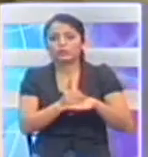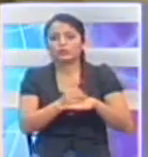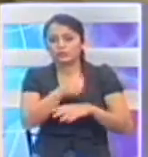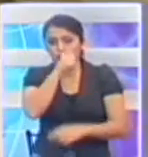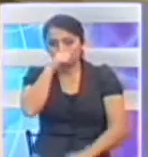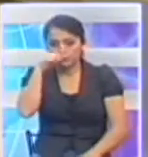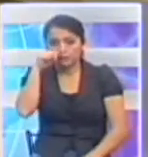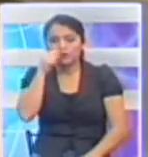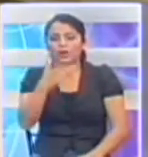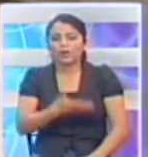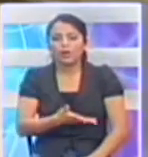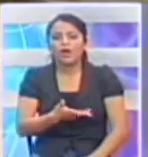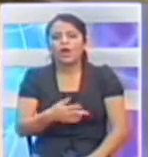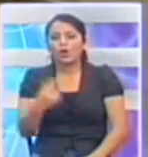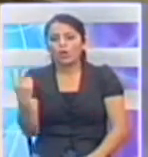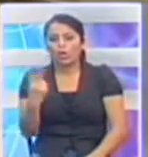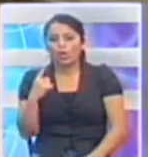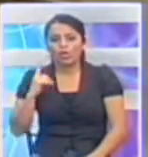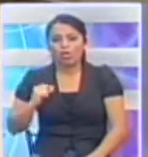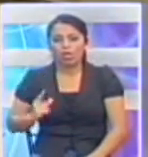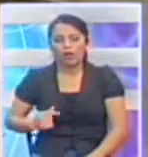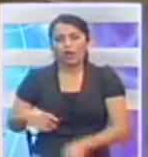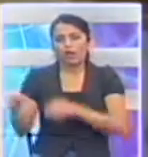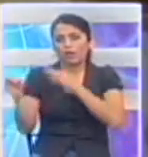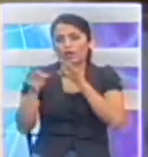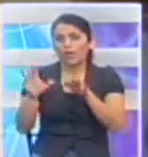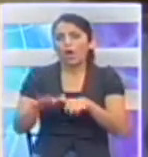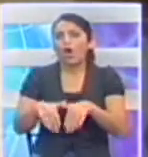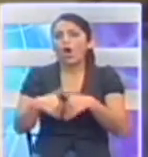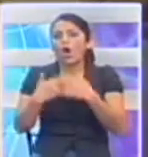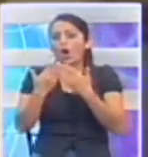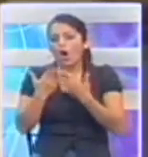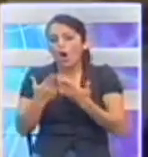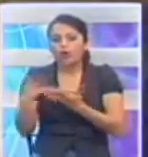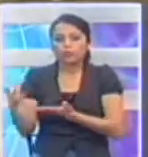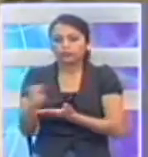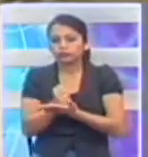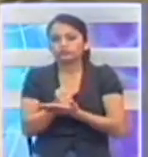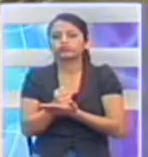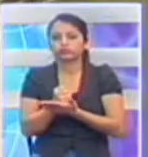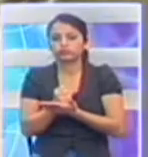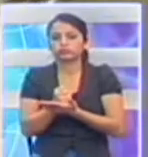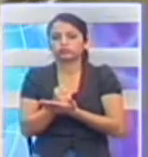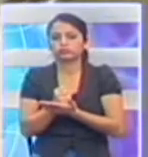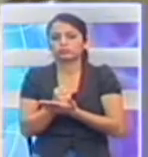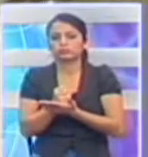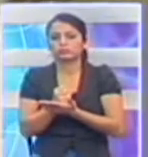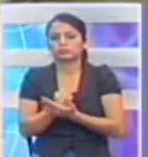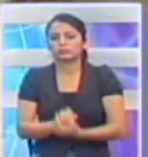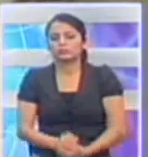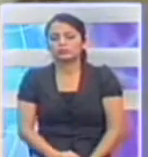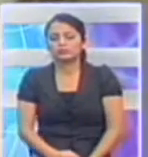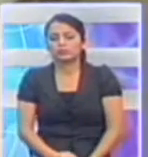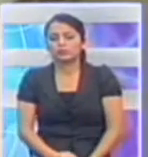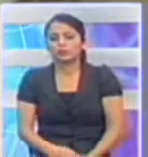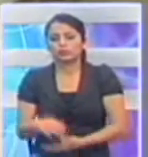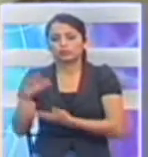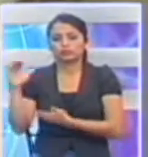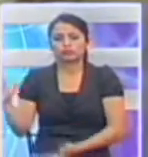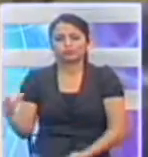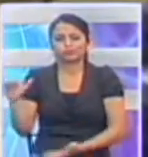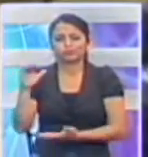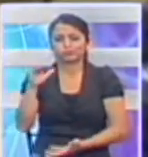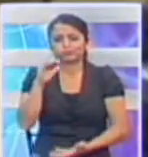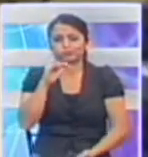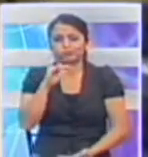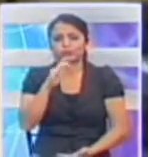detalles de 2 golpes al narcotráfico internacional. El operativo Hércules permitió el decomiso de 2 toneladas de cocaína que pretendían